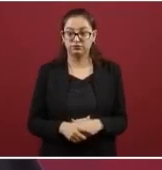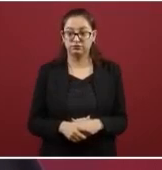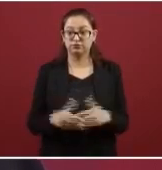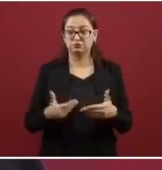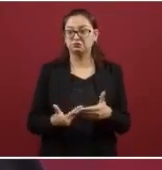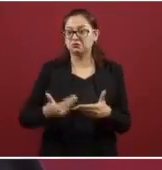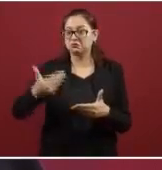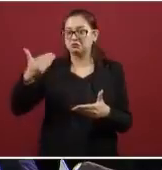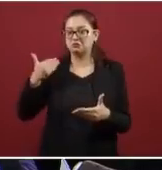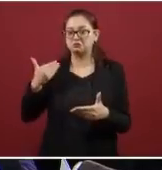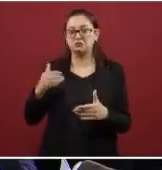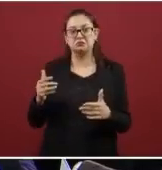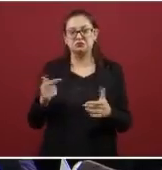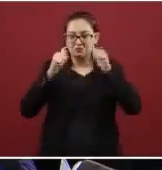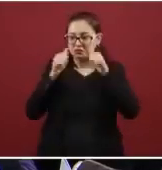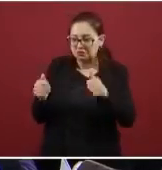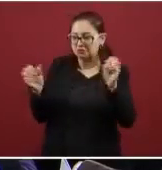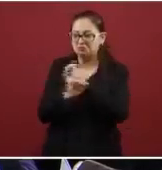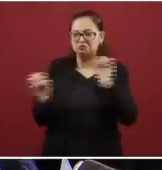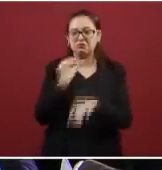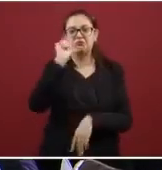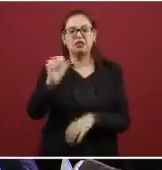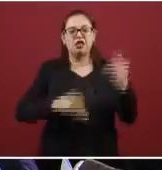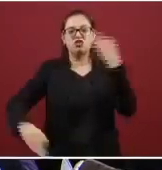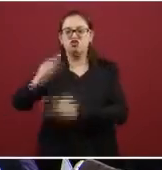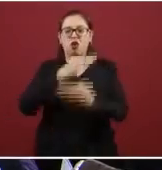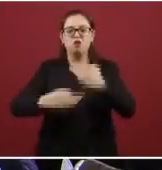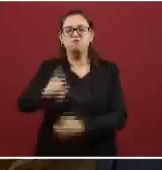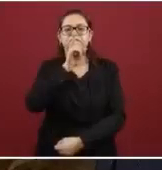no se escuchaba a nadie, se silenciaba todo.